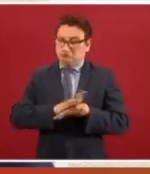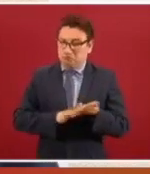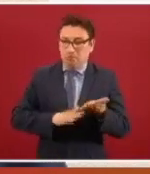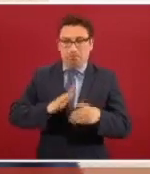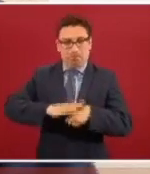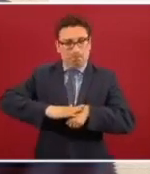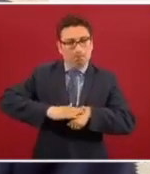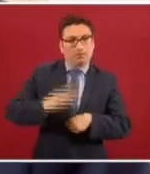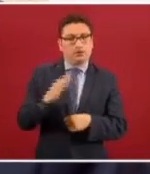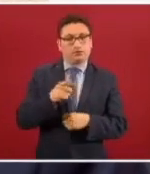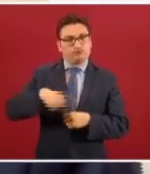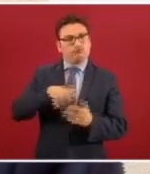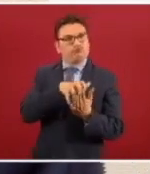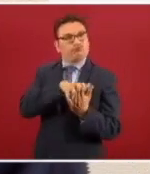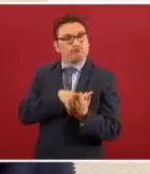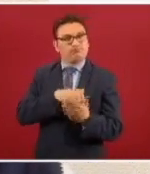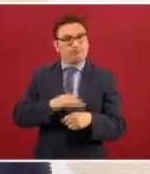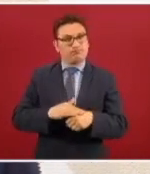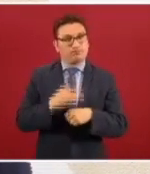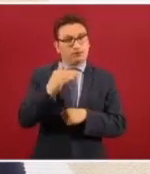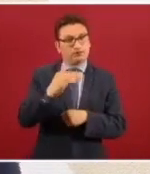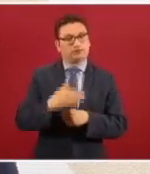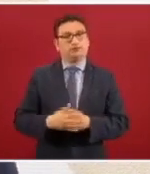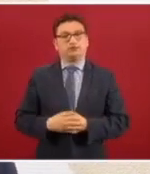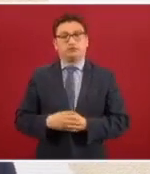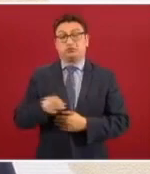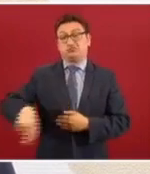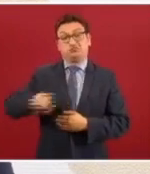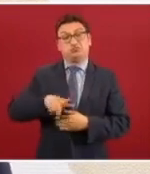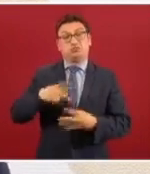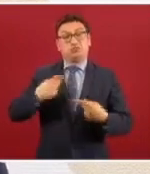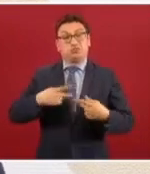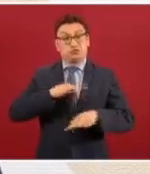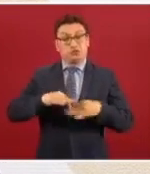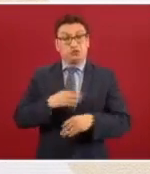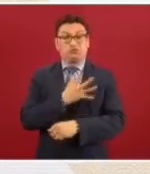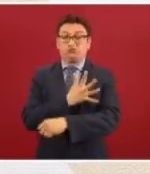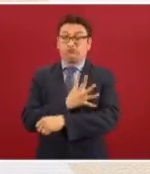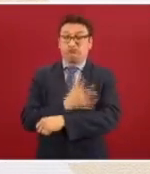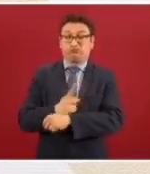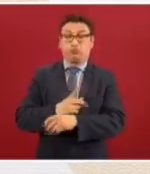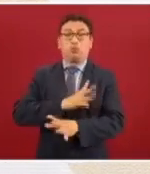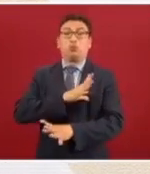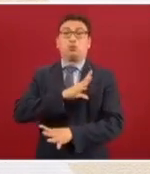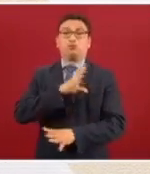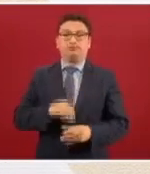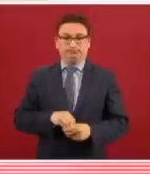mayor austeridad y honestidad total.